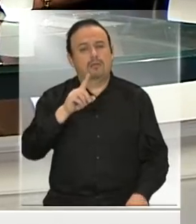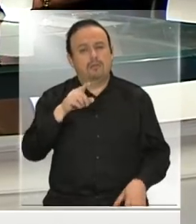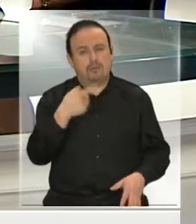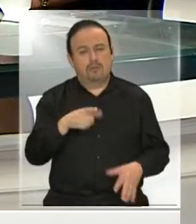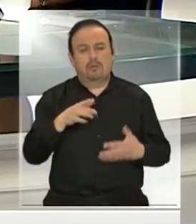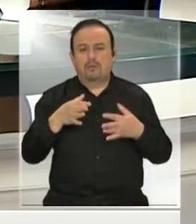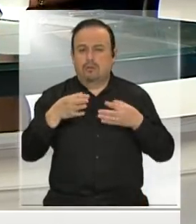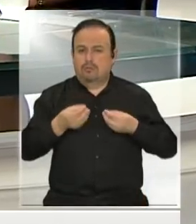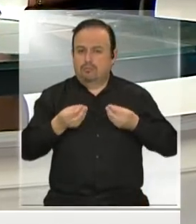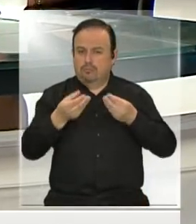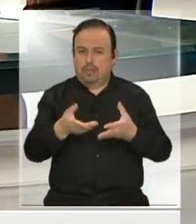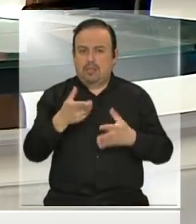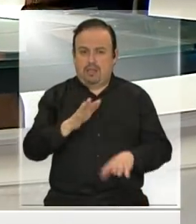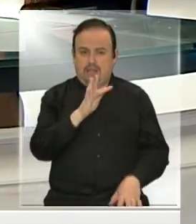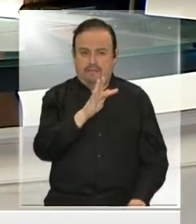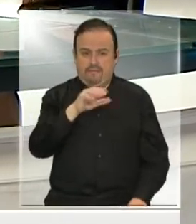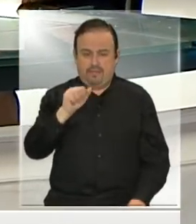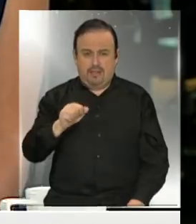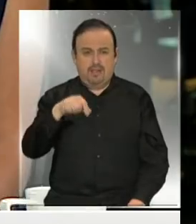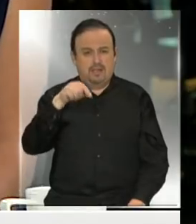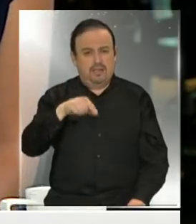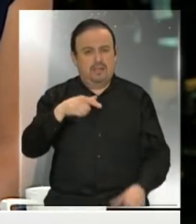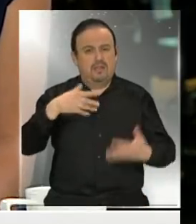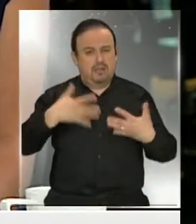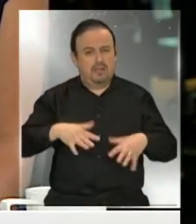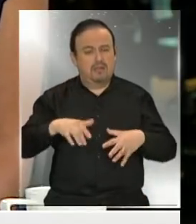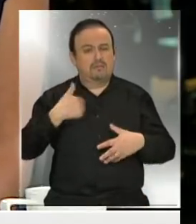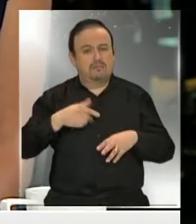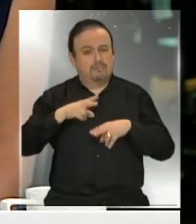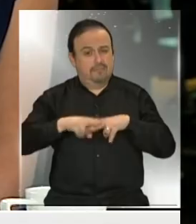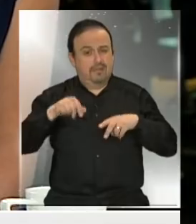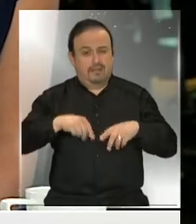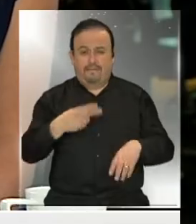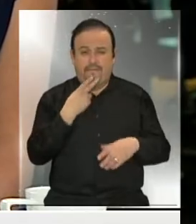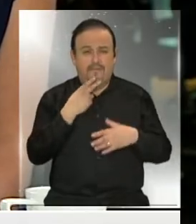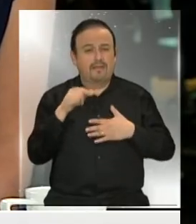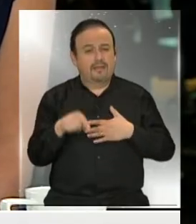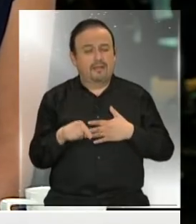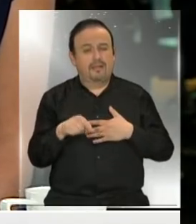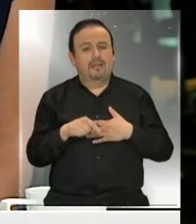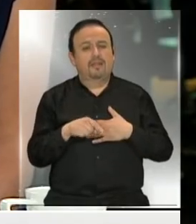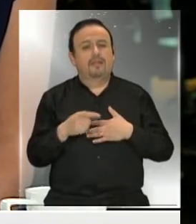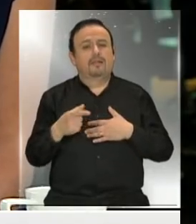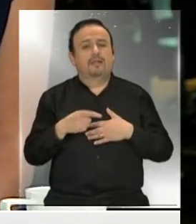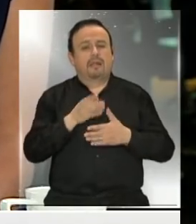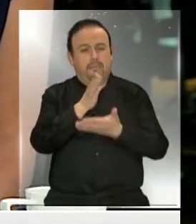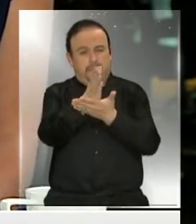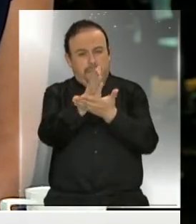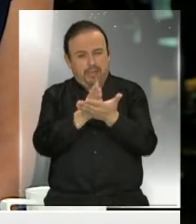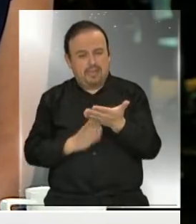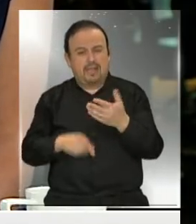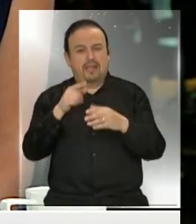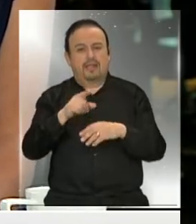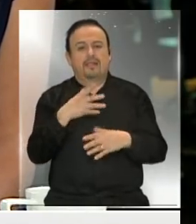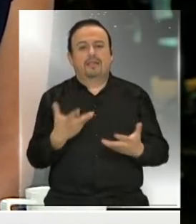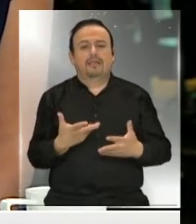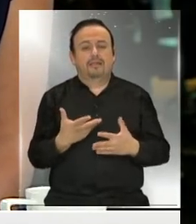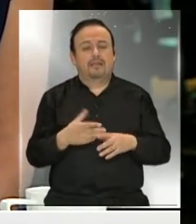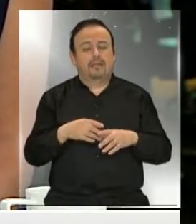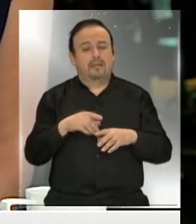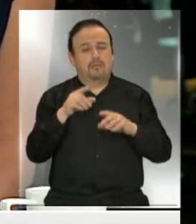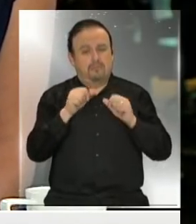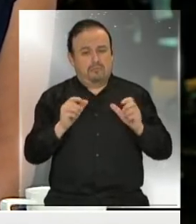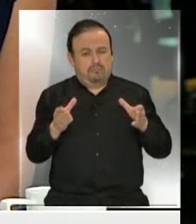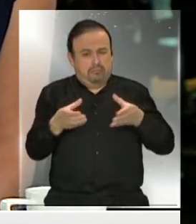medidas que ha planteado el frente amplio en estos días a propósito de lo que hemos vivido en el país tiene que ver con la rebaja a la mitad de la dieta parlamentaria usted